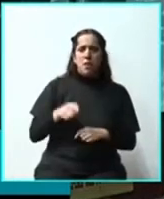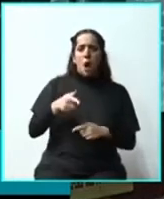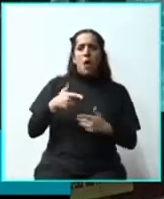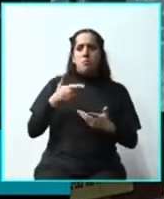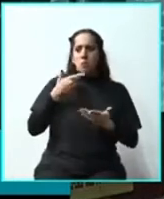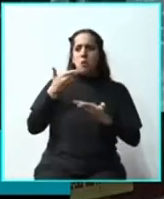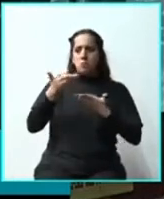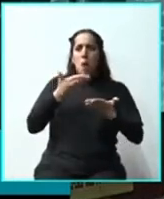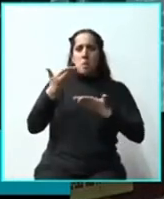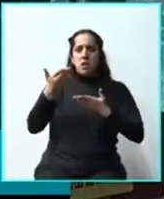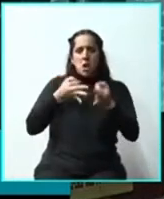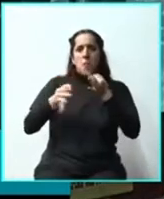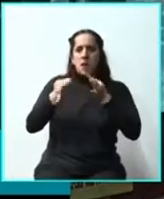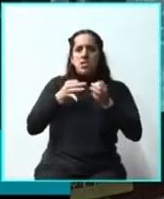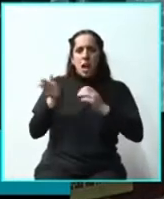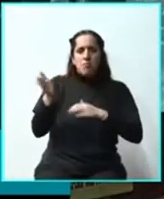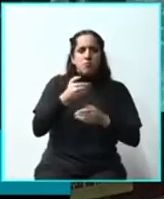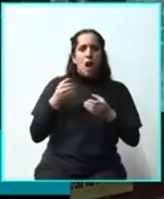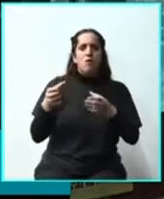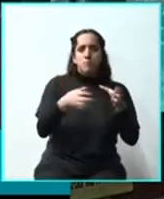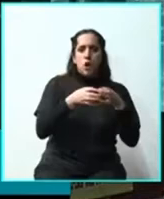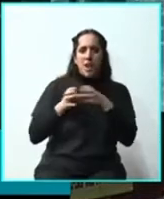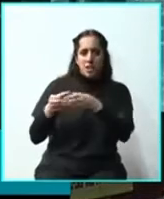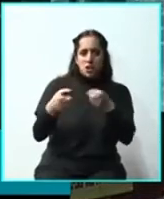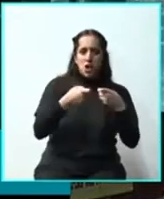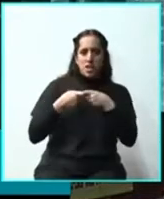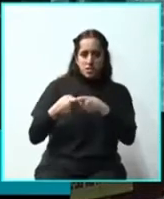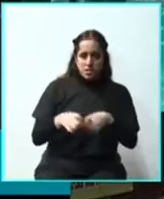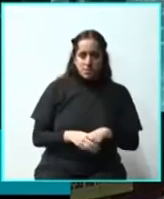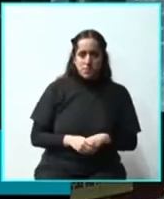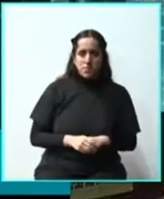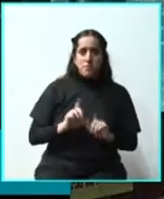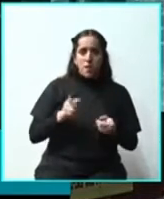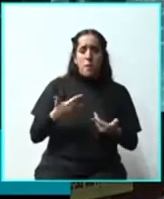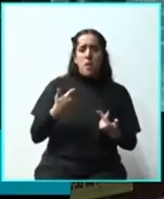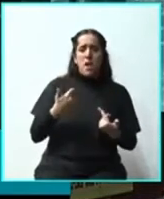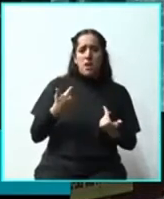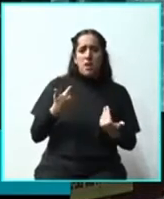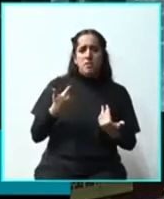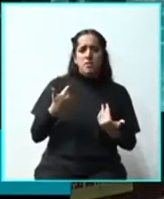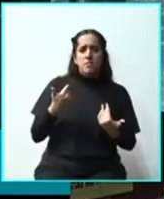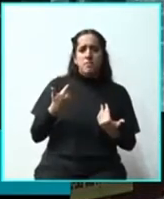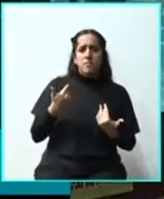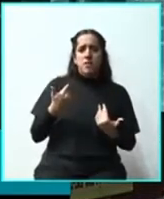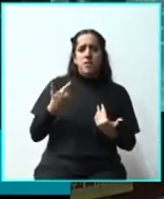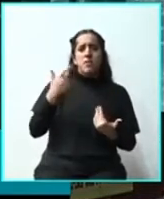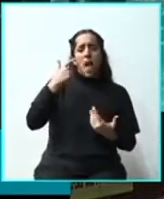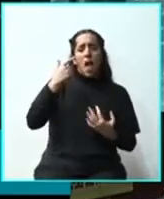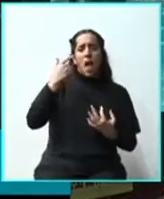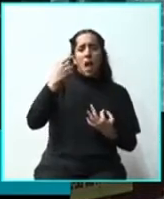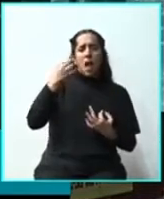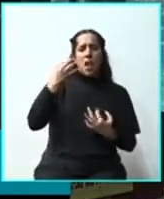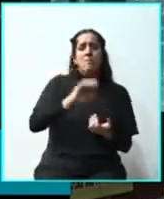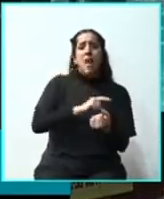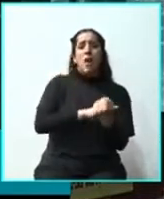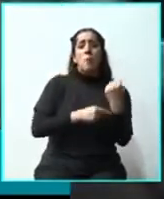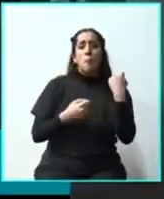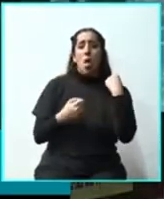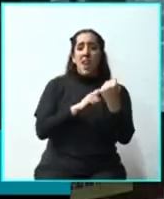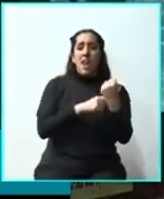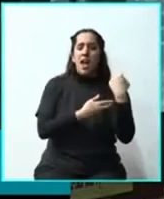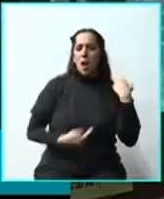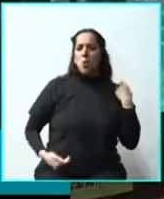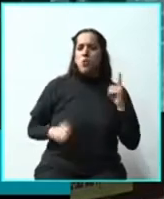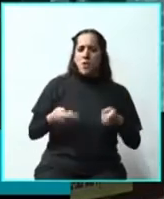muy interesante entre las distintas organizaciones. Dimos la posibilidad de que el Ejecutivo también conteste algunas